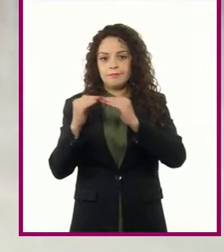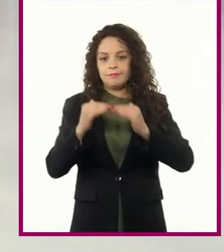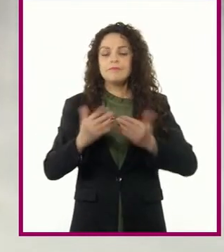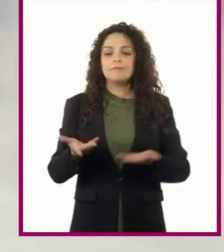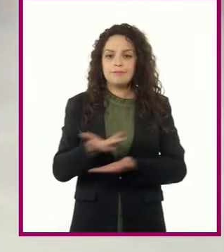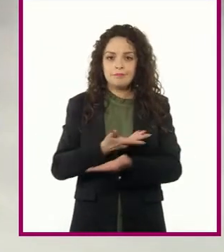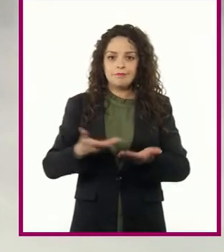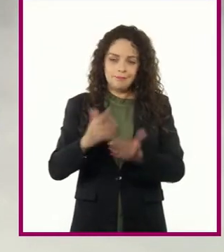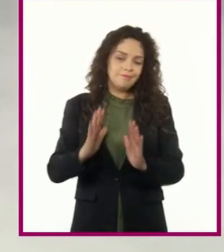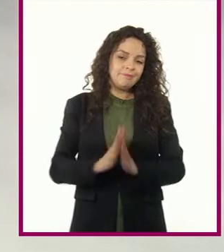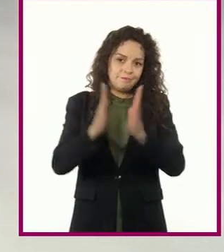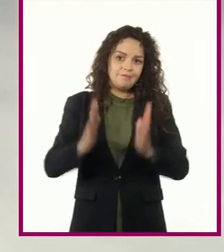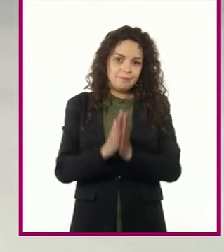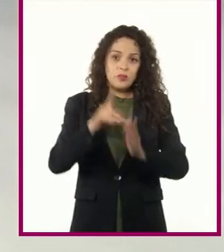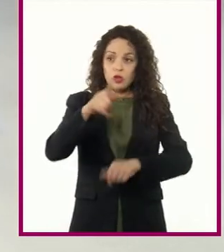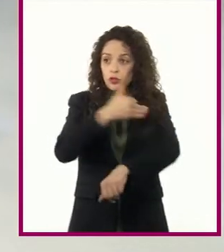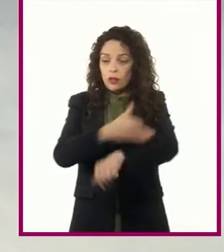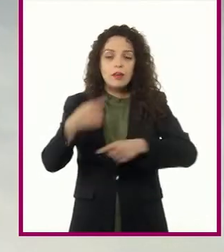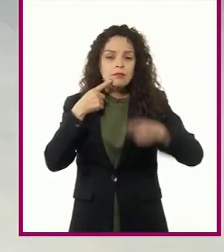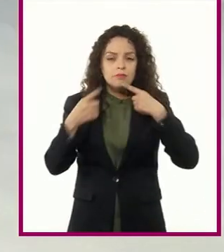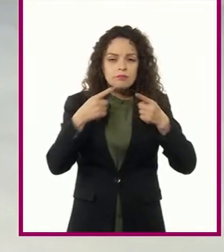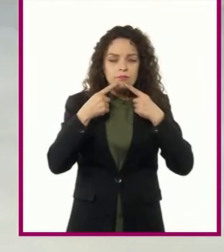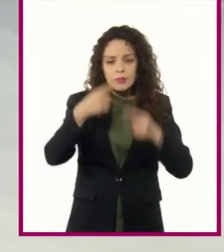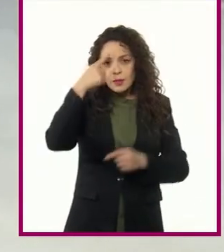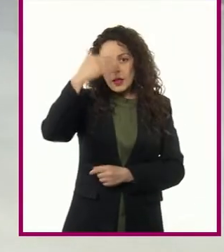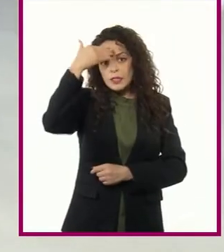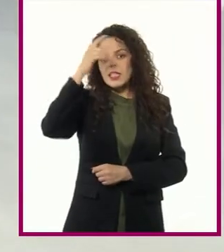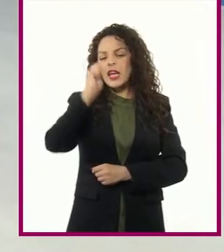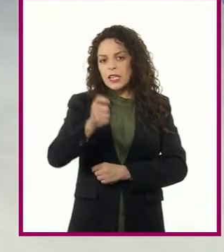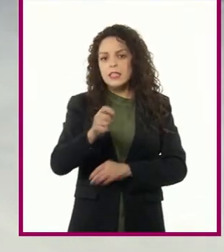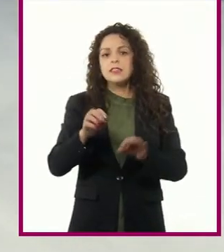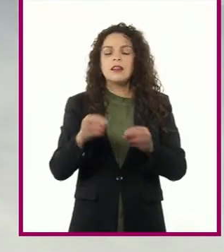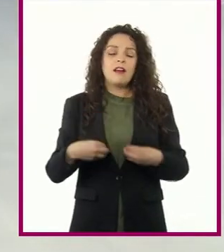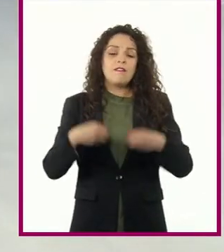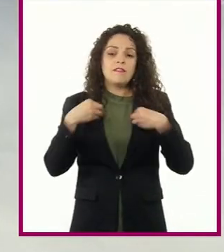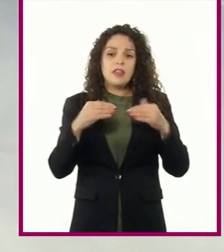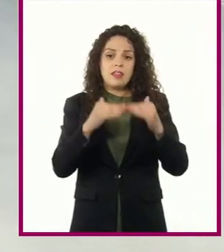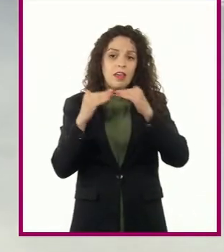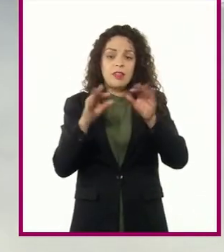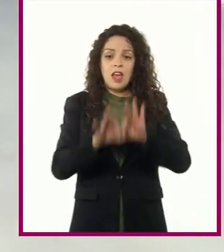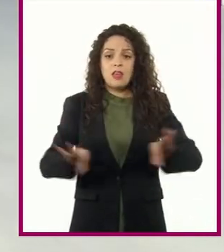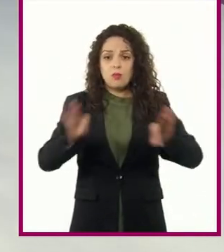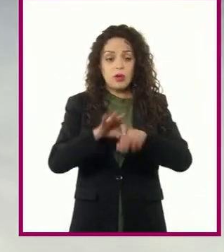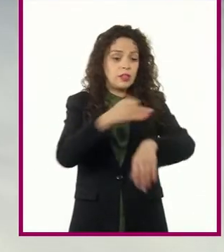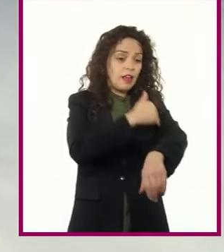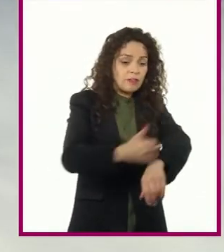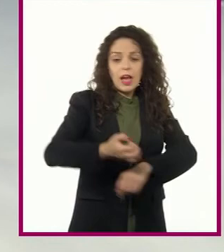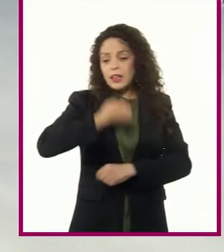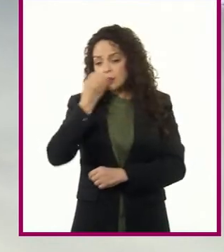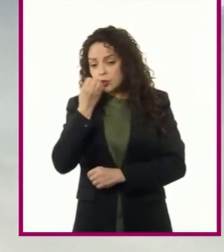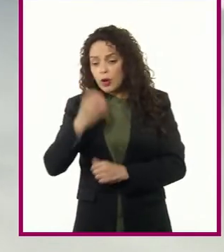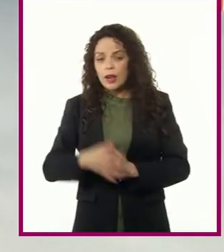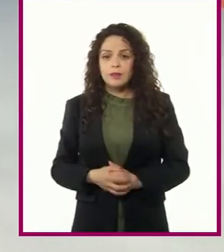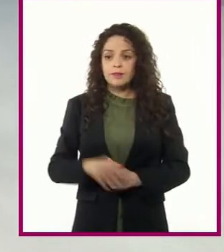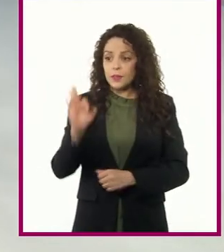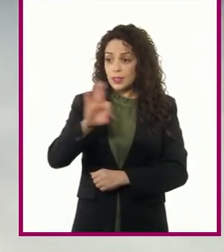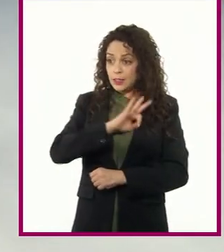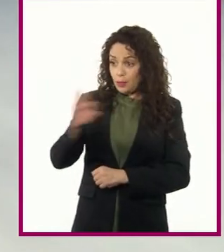democrática. Además, vimos ejemplos que nos permitieron entender cómo fomentar la democracia dentro de la